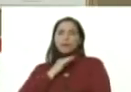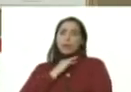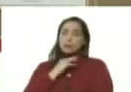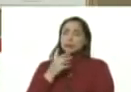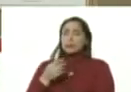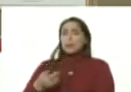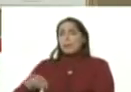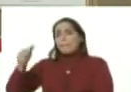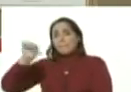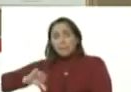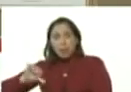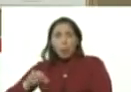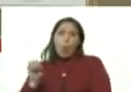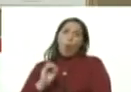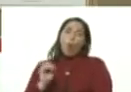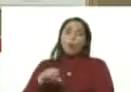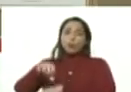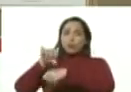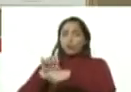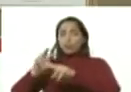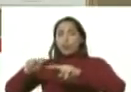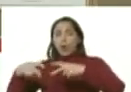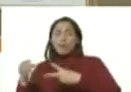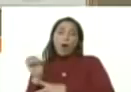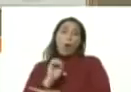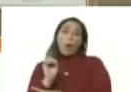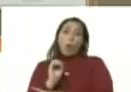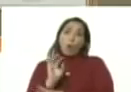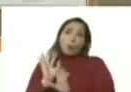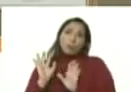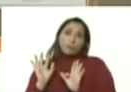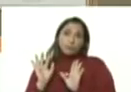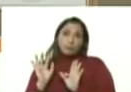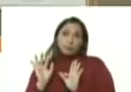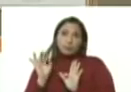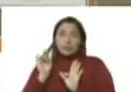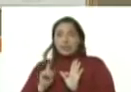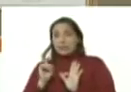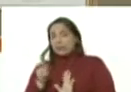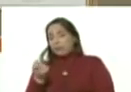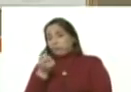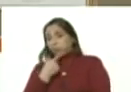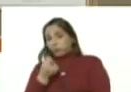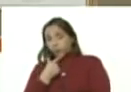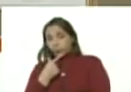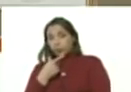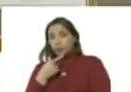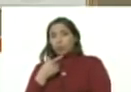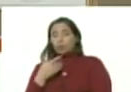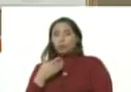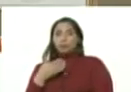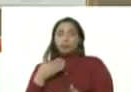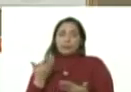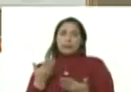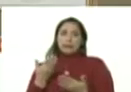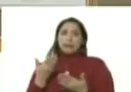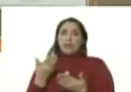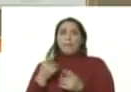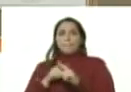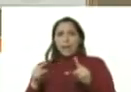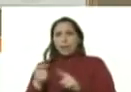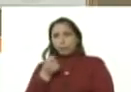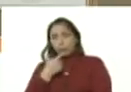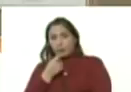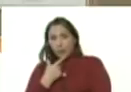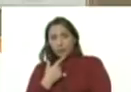una nueva cirugía, o incluso puedes necesitar medicamentos contra el rechazo, etc. Bueno, estos medicamentos